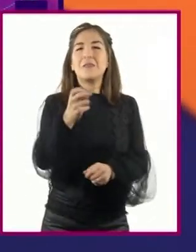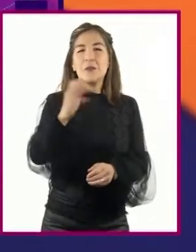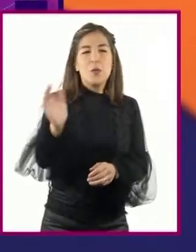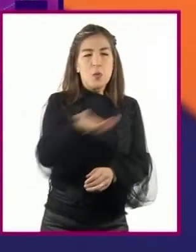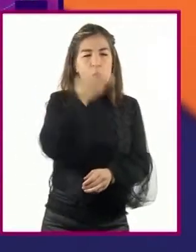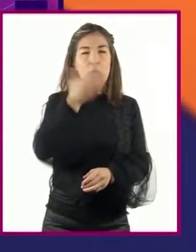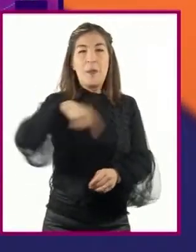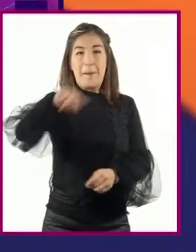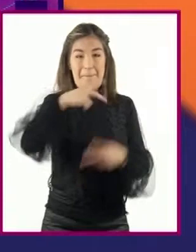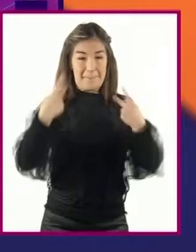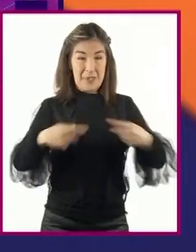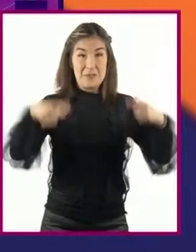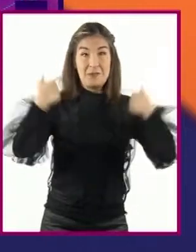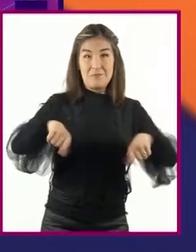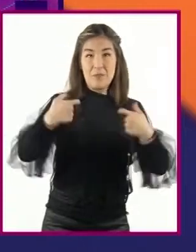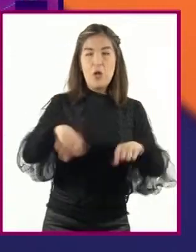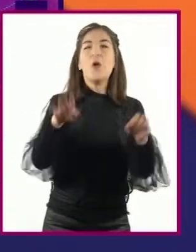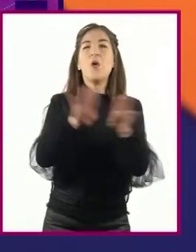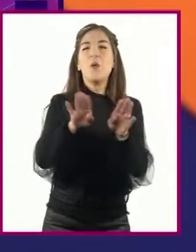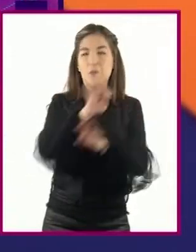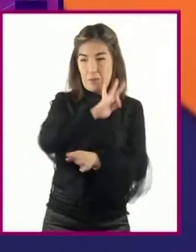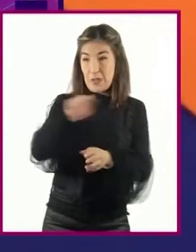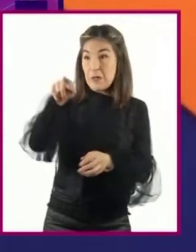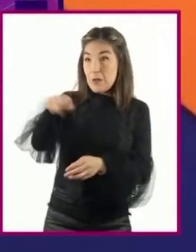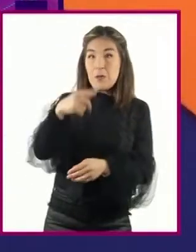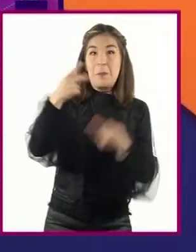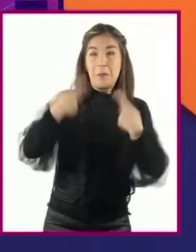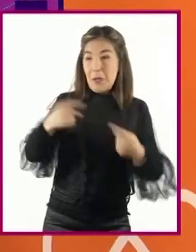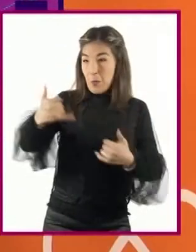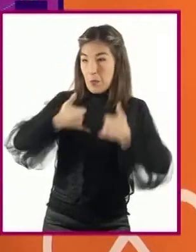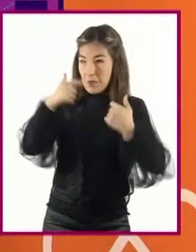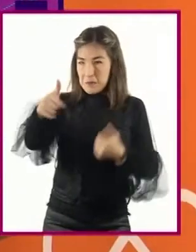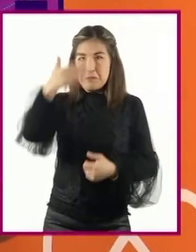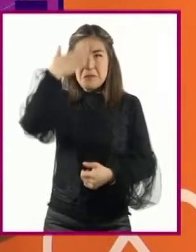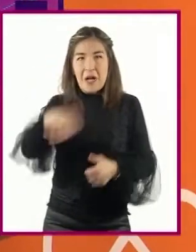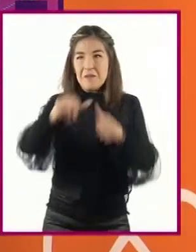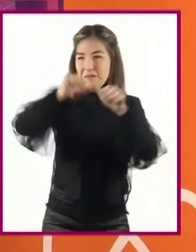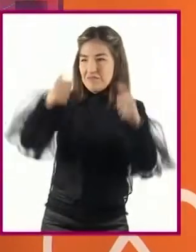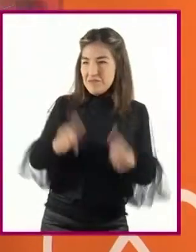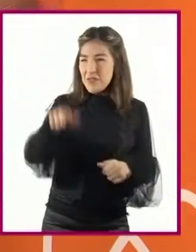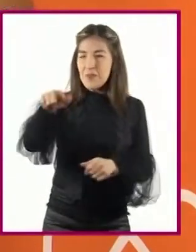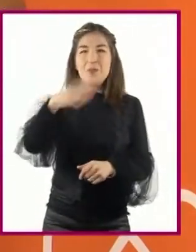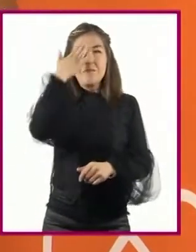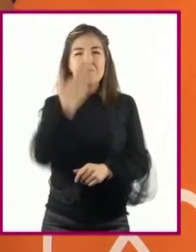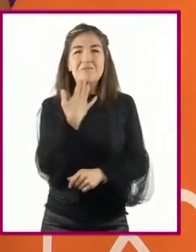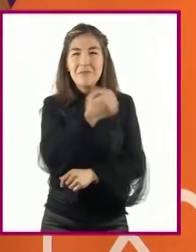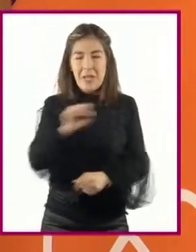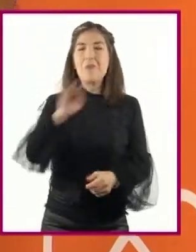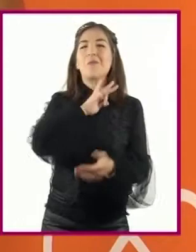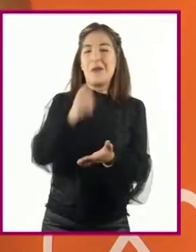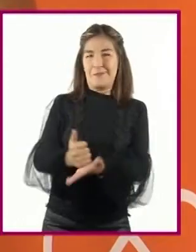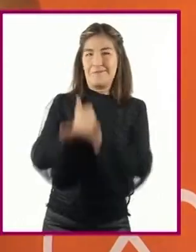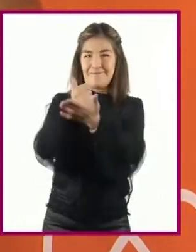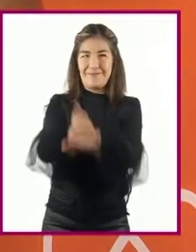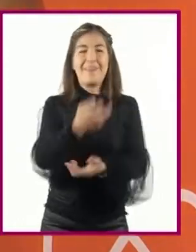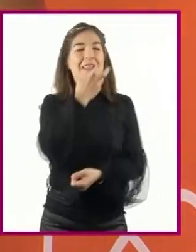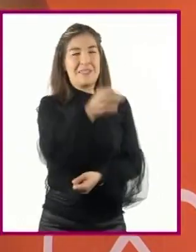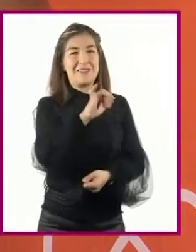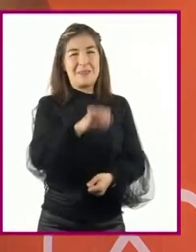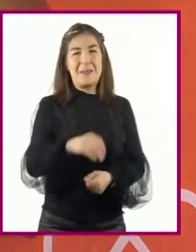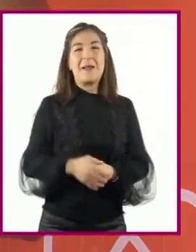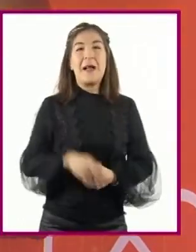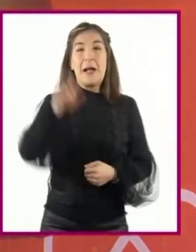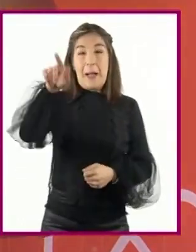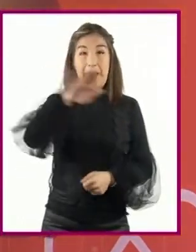ayudaba económicamente a jóvenes con talento artístico. Así es. Por otro lado, En España